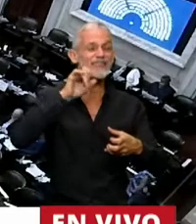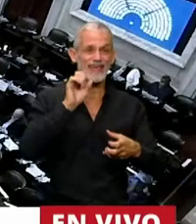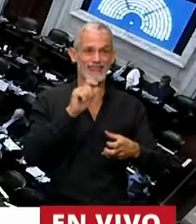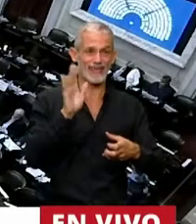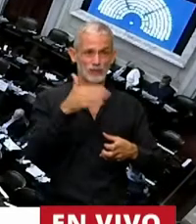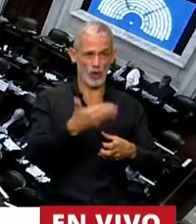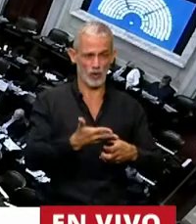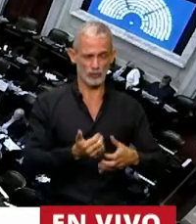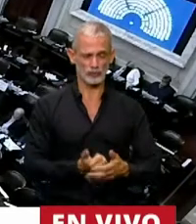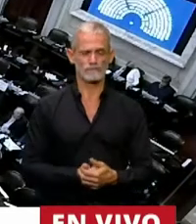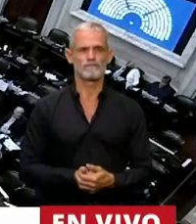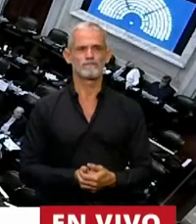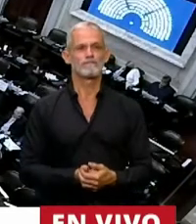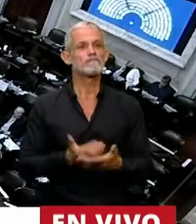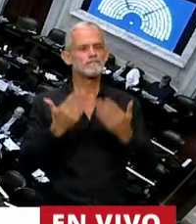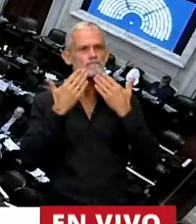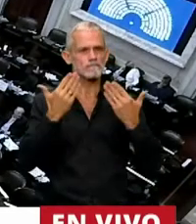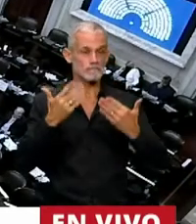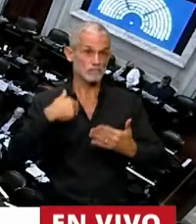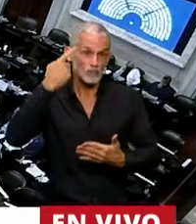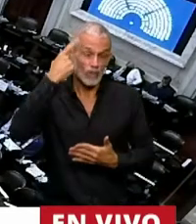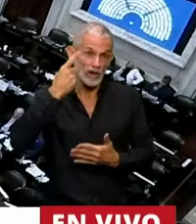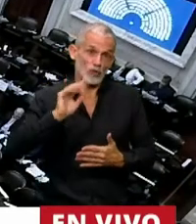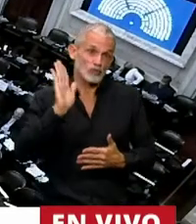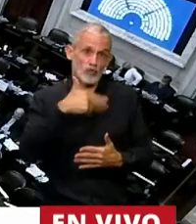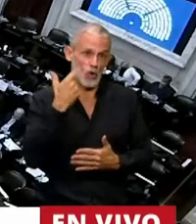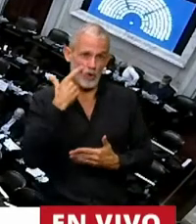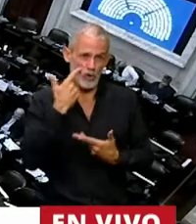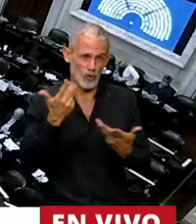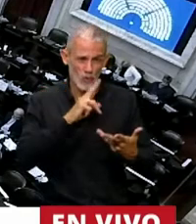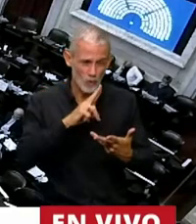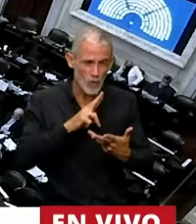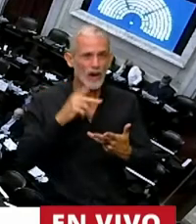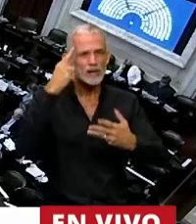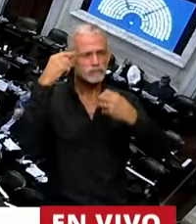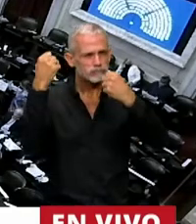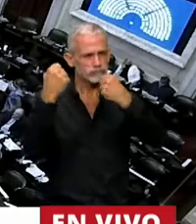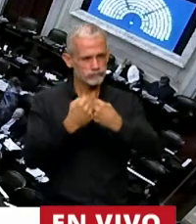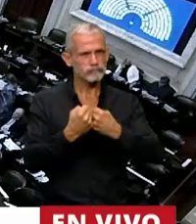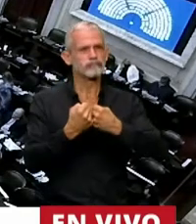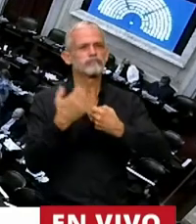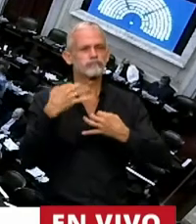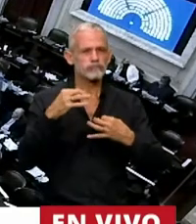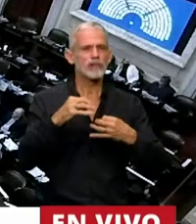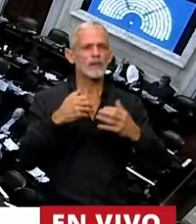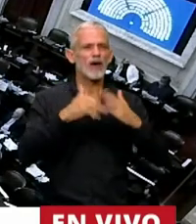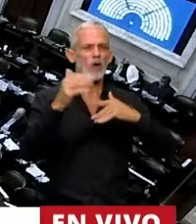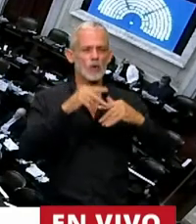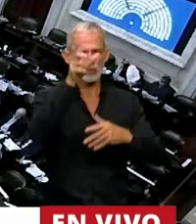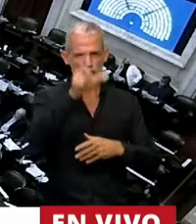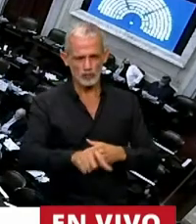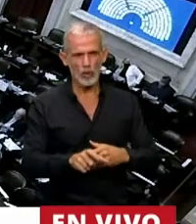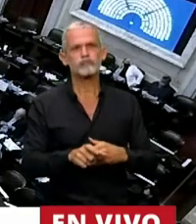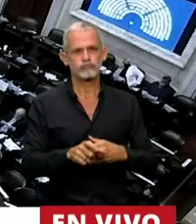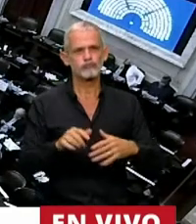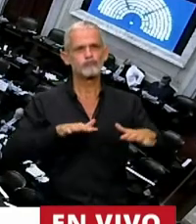Gracias, señor presidente. Bueno, creo que todos y todas coincidimos en el carácter dinamizador de la